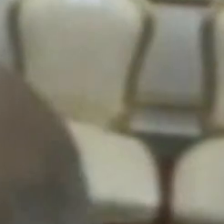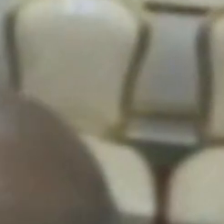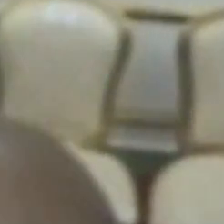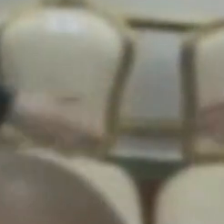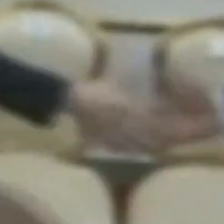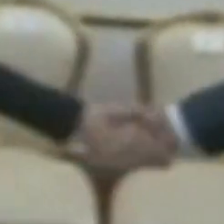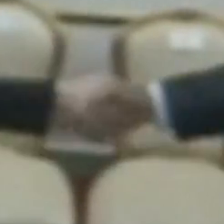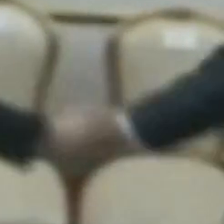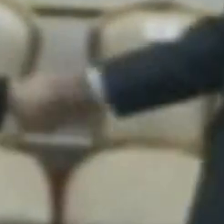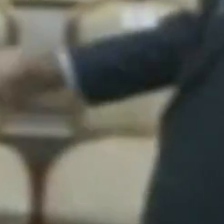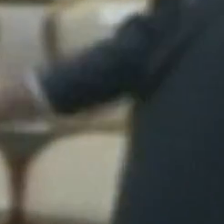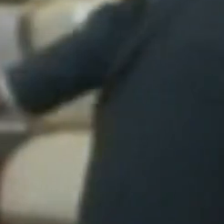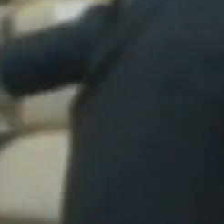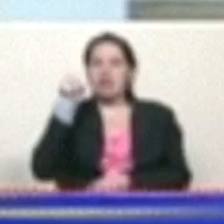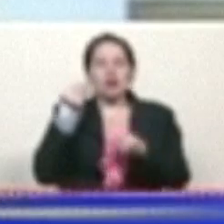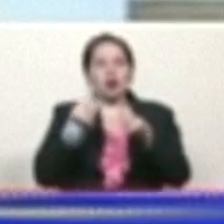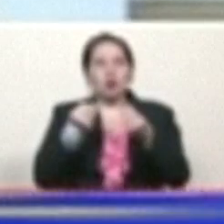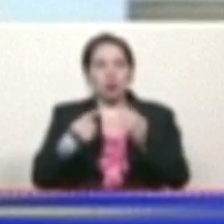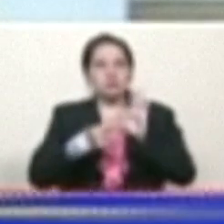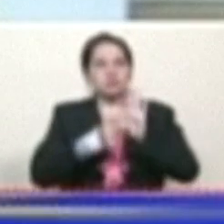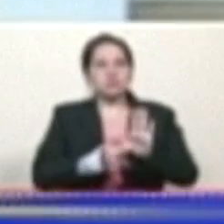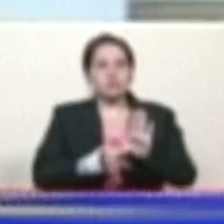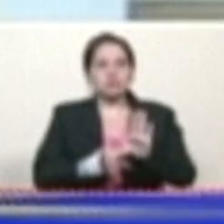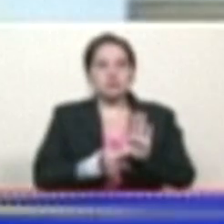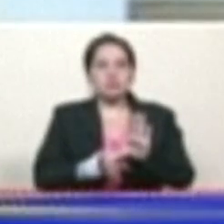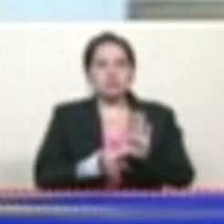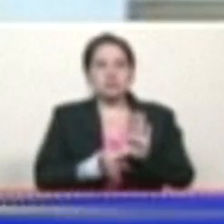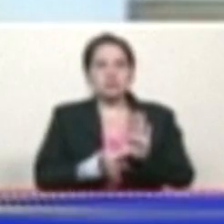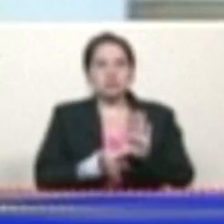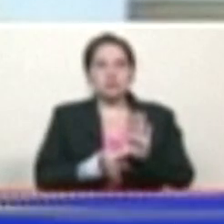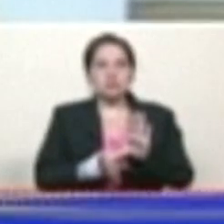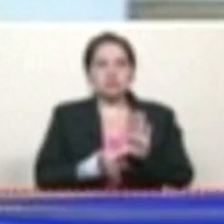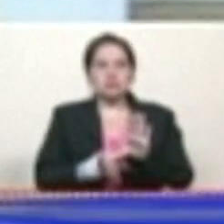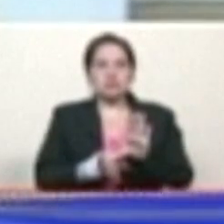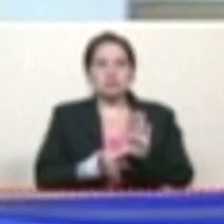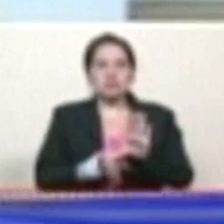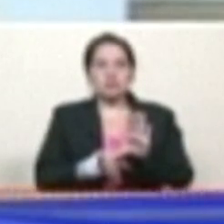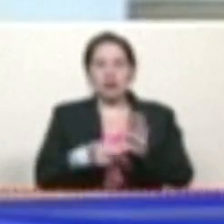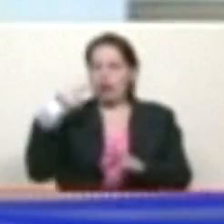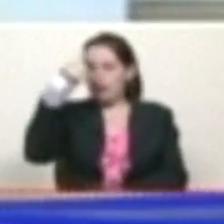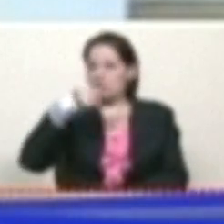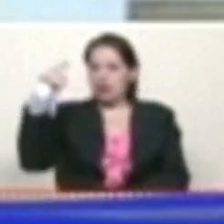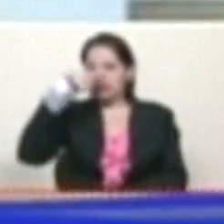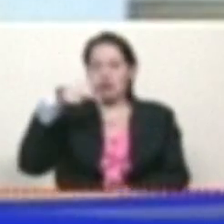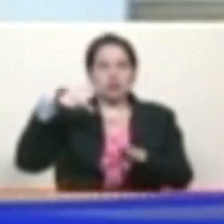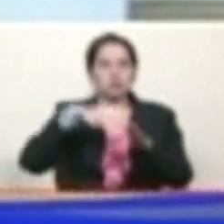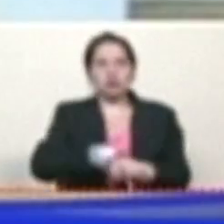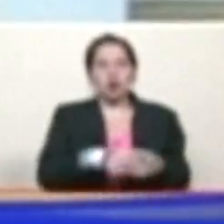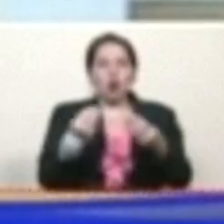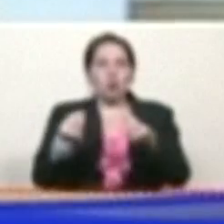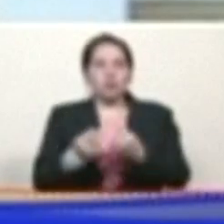la soberanía de nuestro país. Maduro, que nega que el país sufra una crisis humanitaria, dijo que la cooperación debe